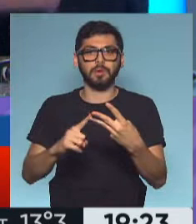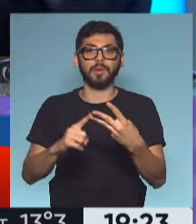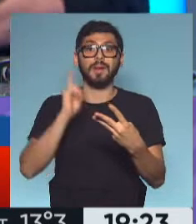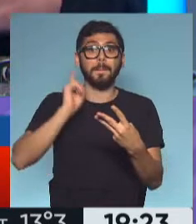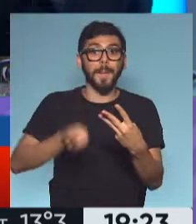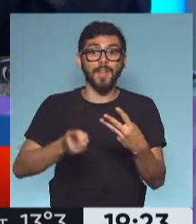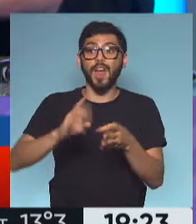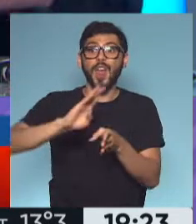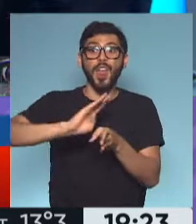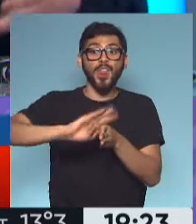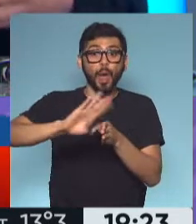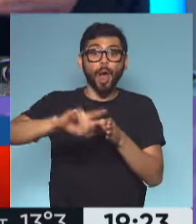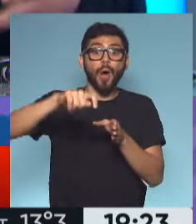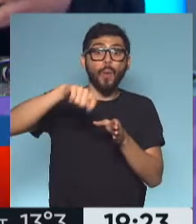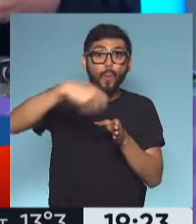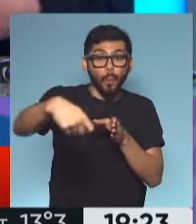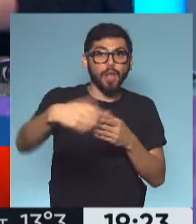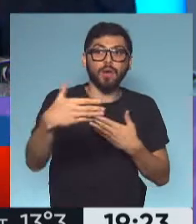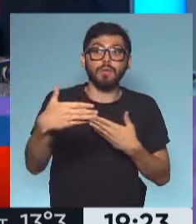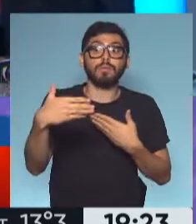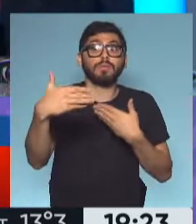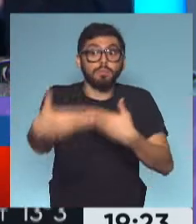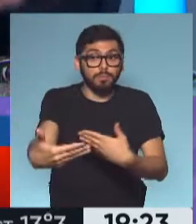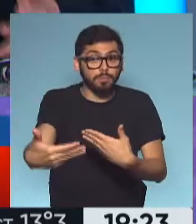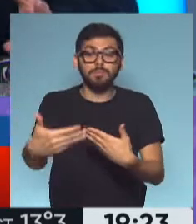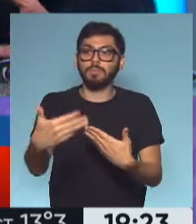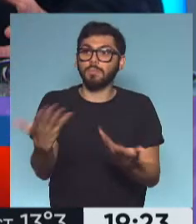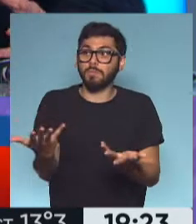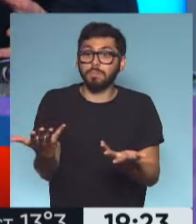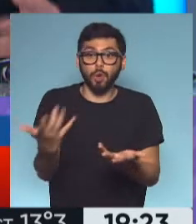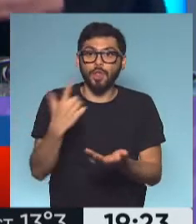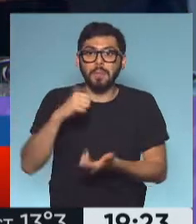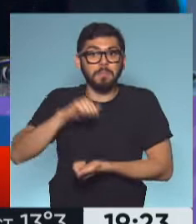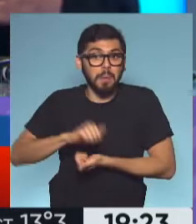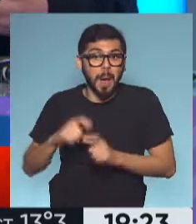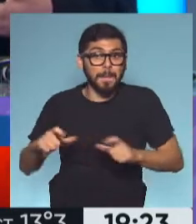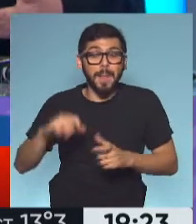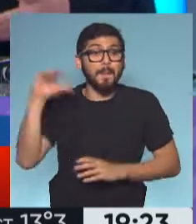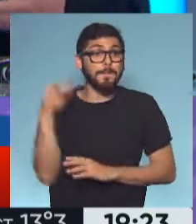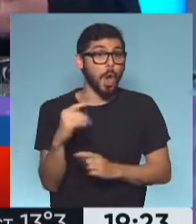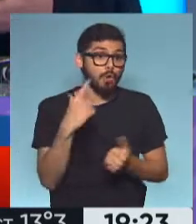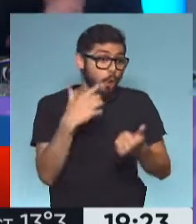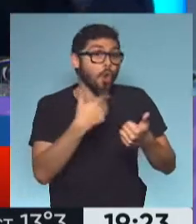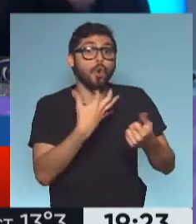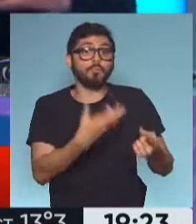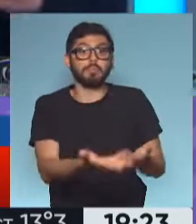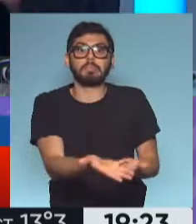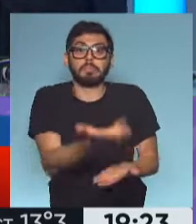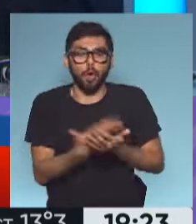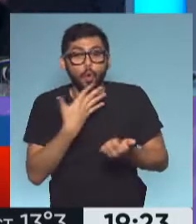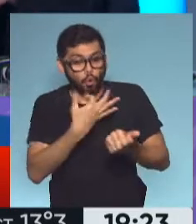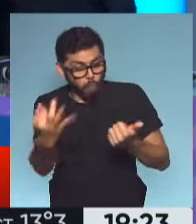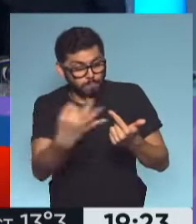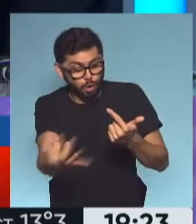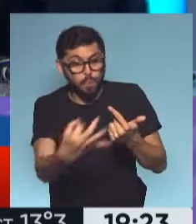neto de las deudas de vencimientos en pesos y por lo tanto menor emisión. Entonces, uno se podría preguntar, bueno, si esas cosas se